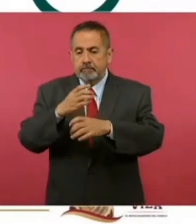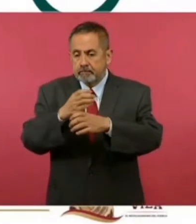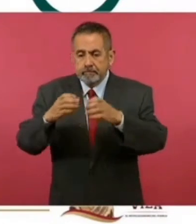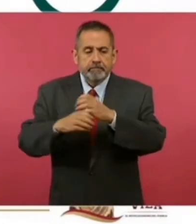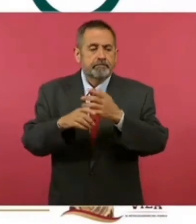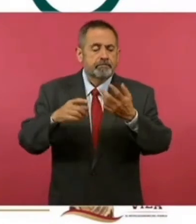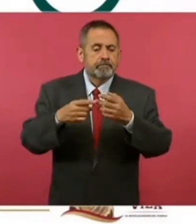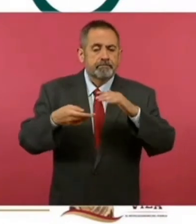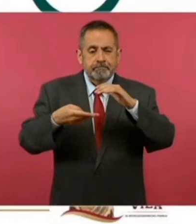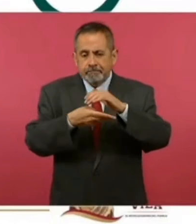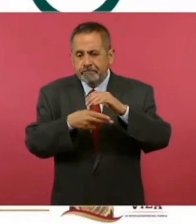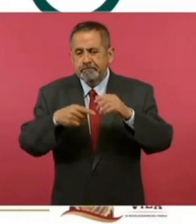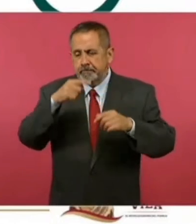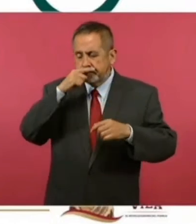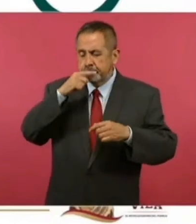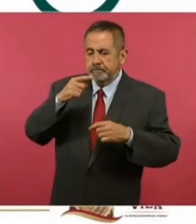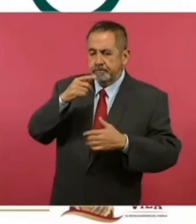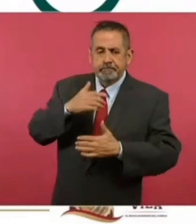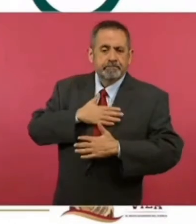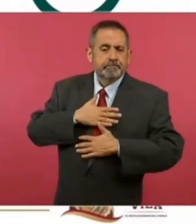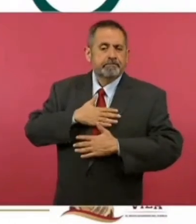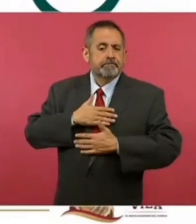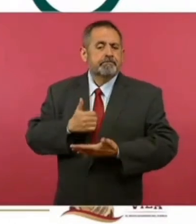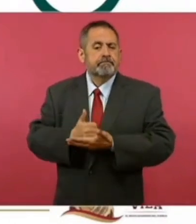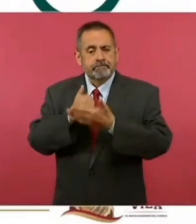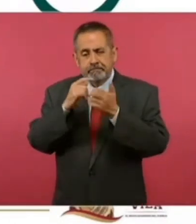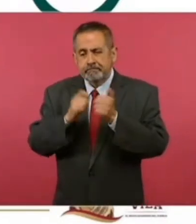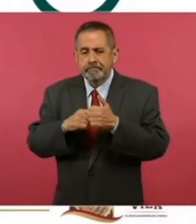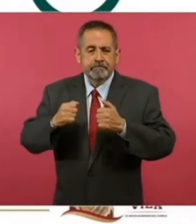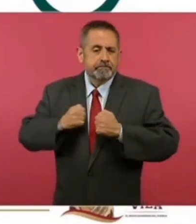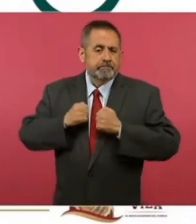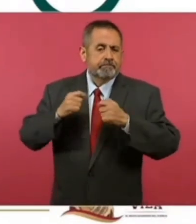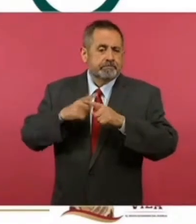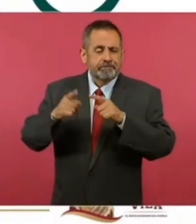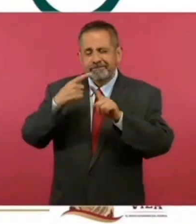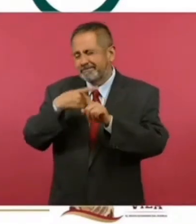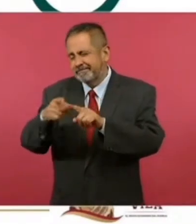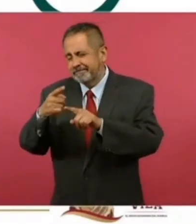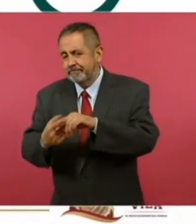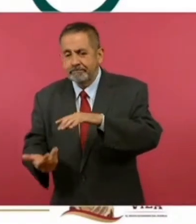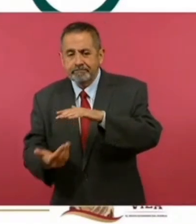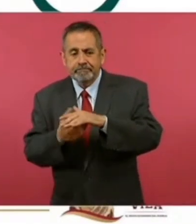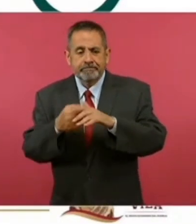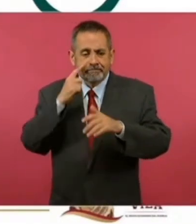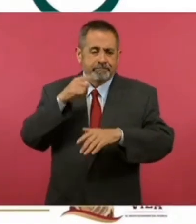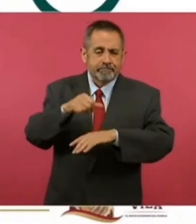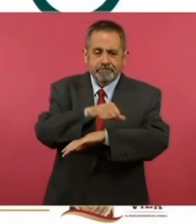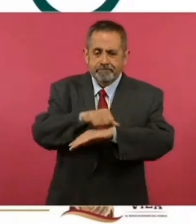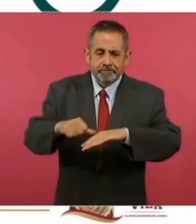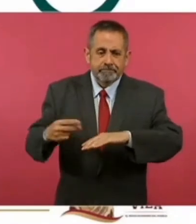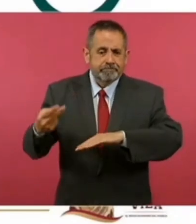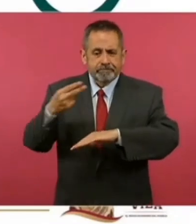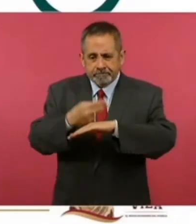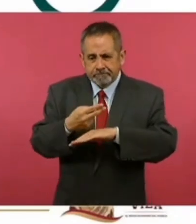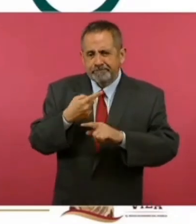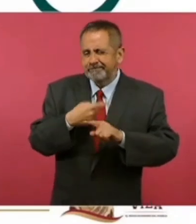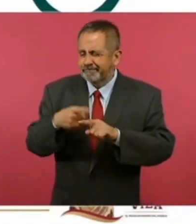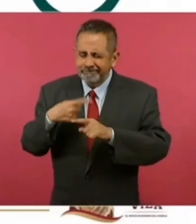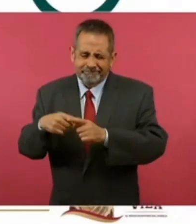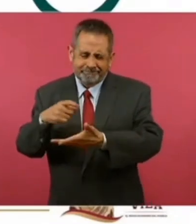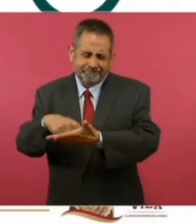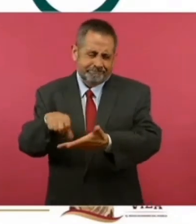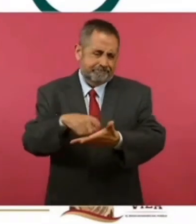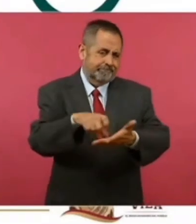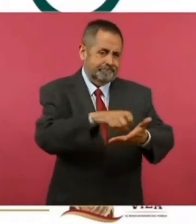ultrasonógrafos ventiladores de traslado unidades de electrocirugía además de mesas quirúrgicas el abasto que